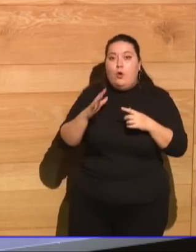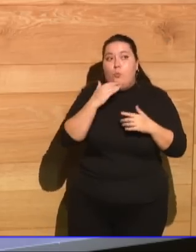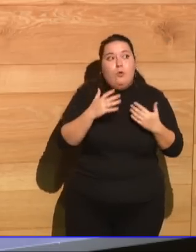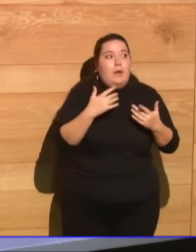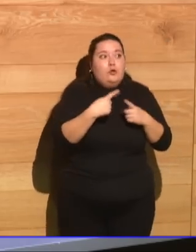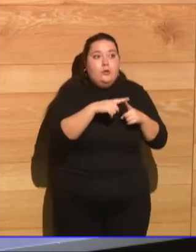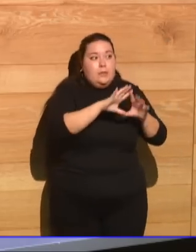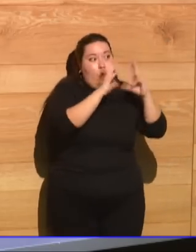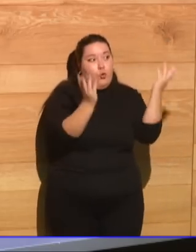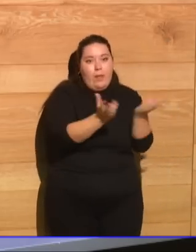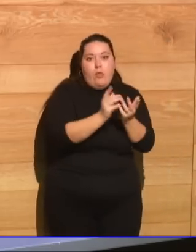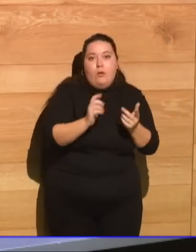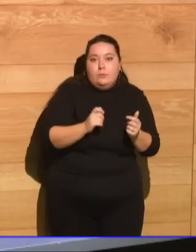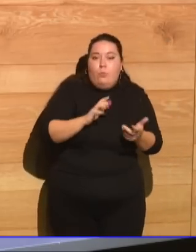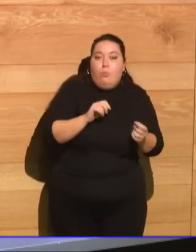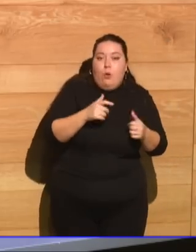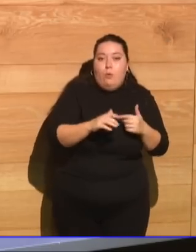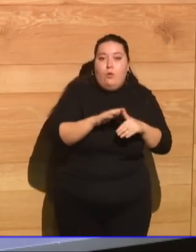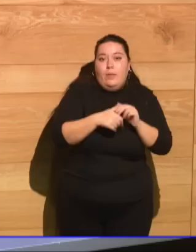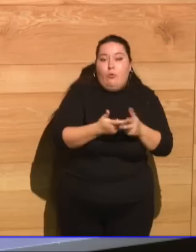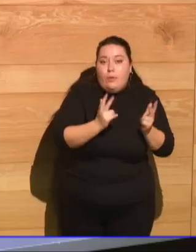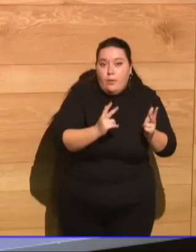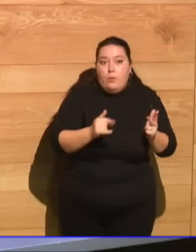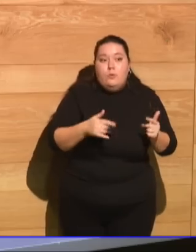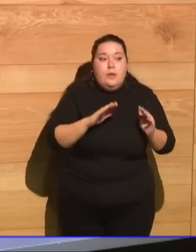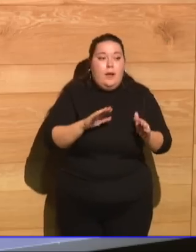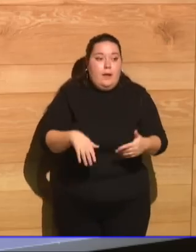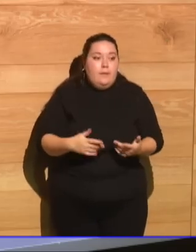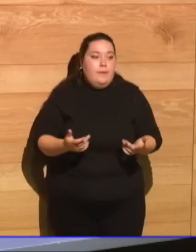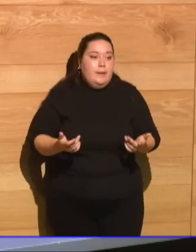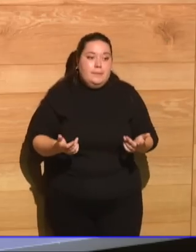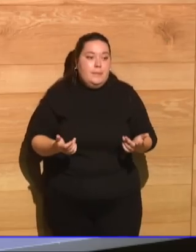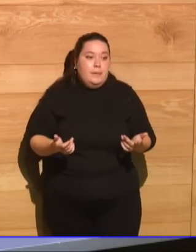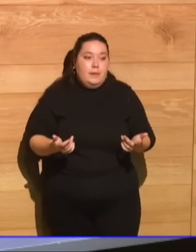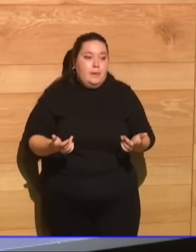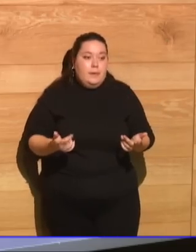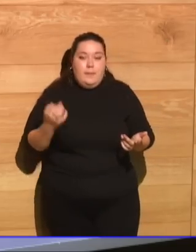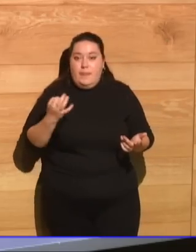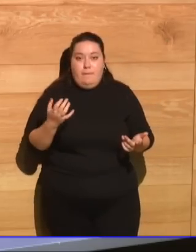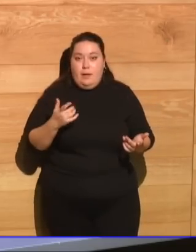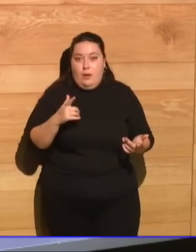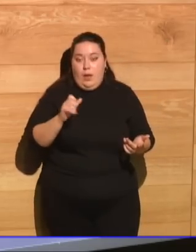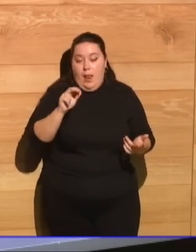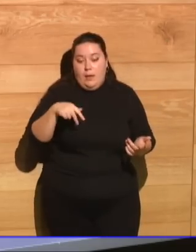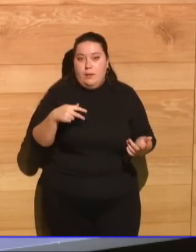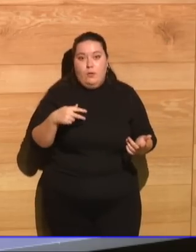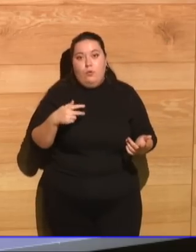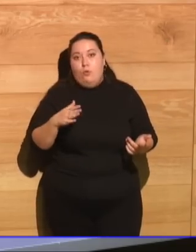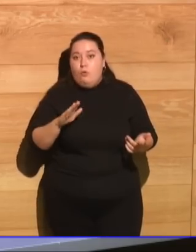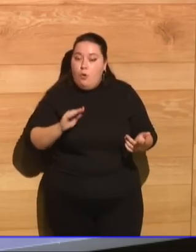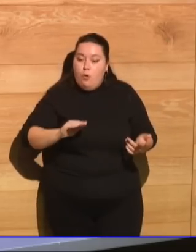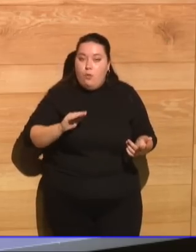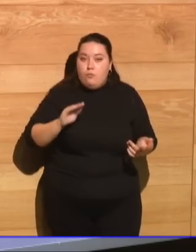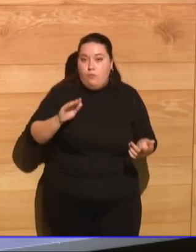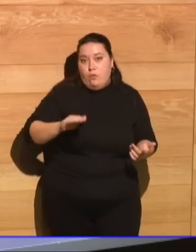tiempo no hay nadie que se dedique al cine que no sea de buena familia. Porque tiene que ser un niño bien para que le dejen hacer esas cosas, para que